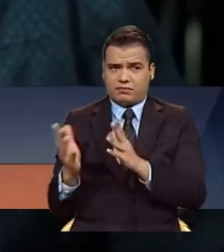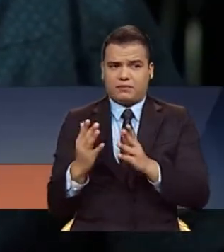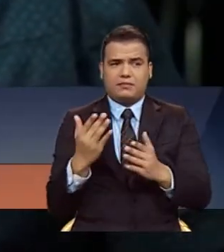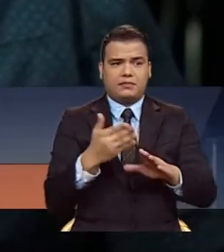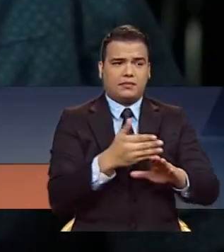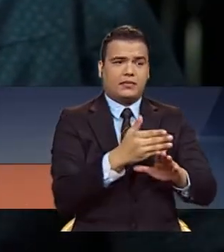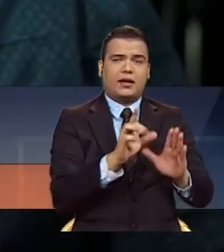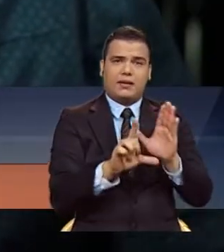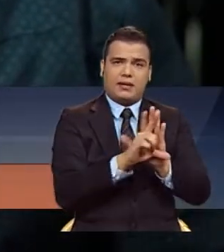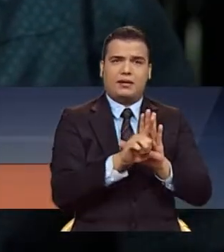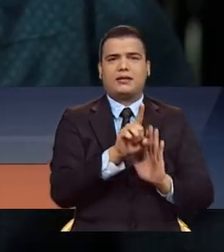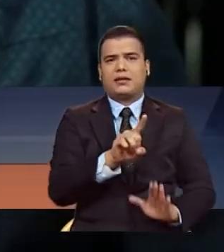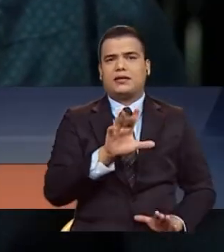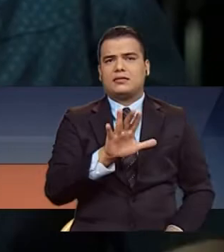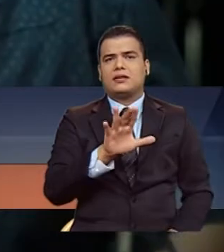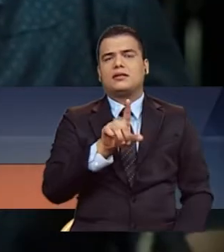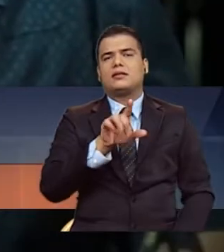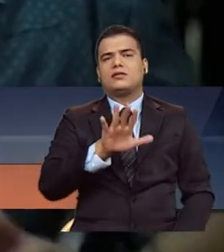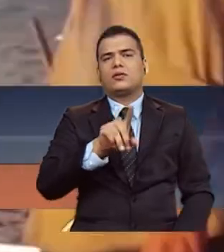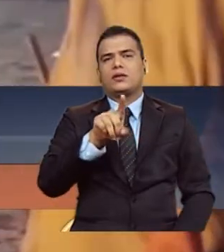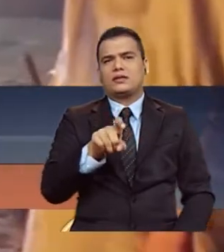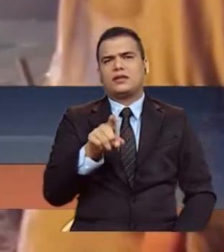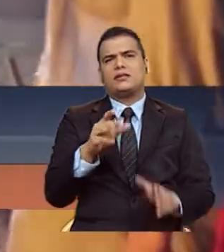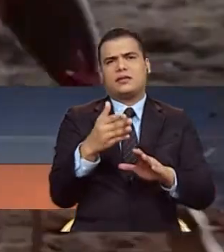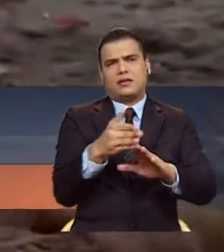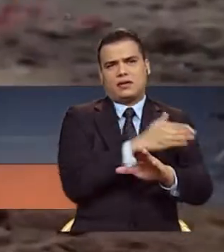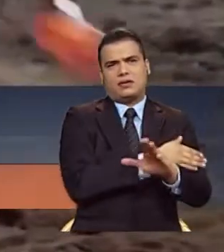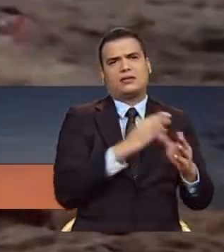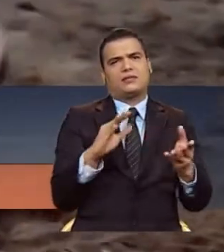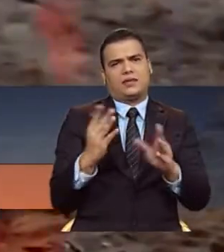1556, llegaban los proyectos y siempre